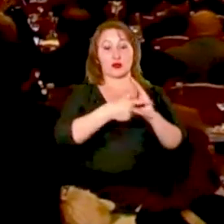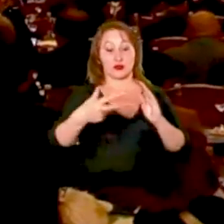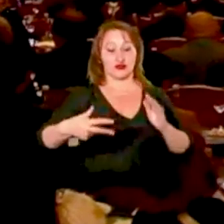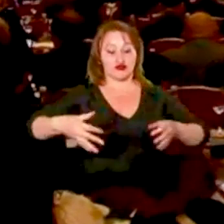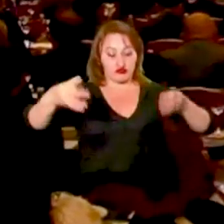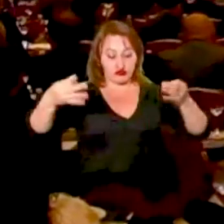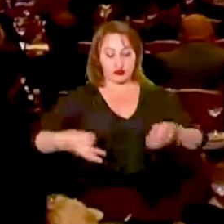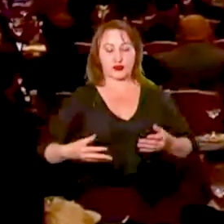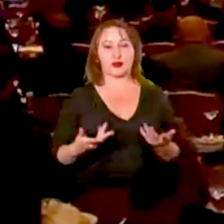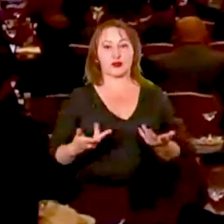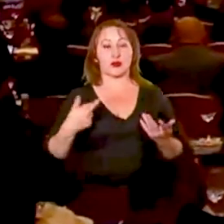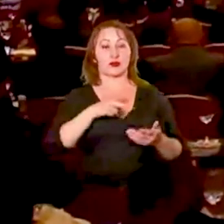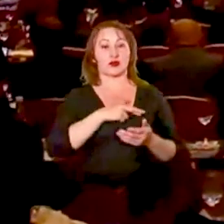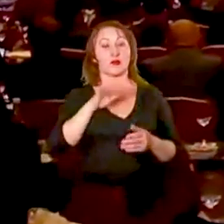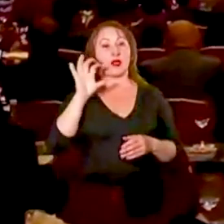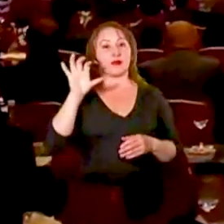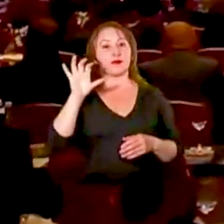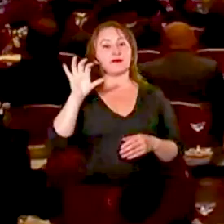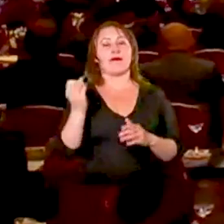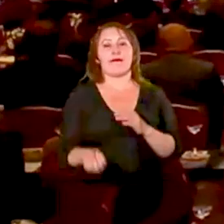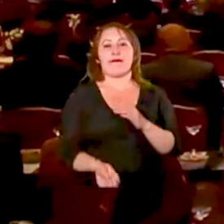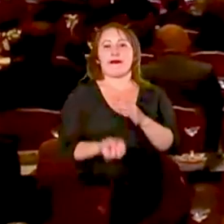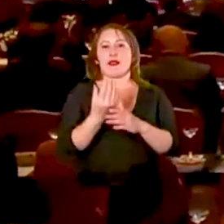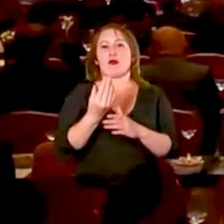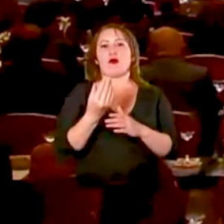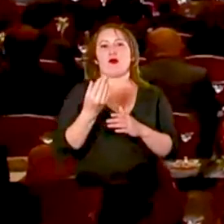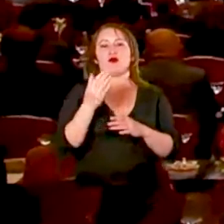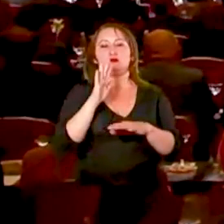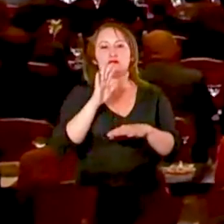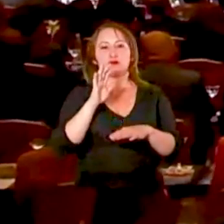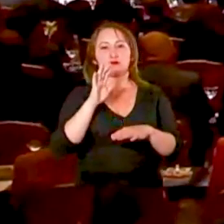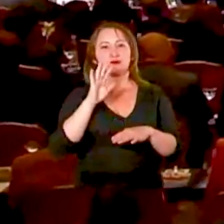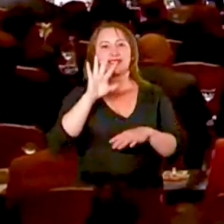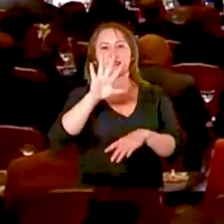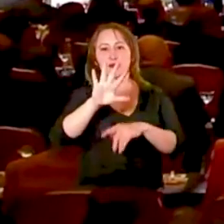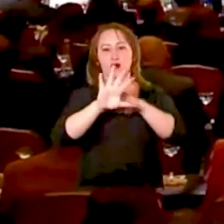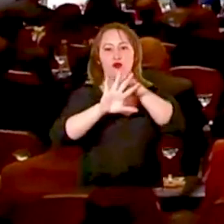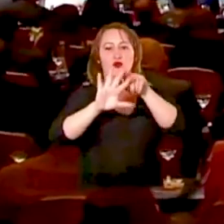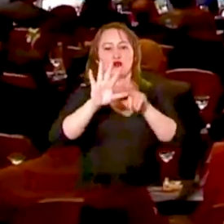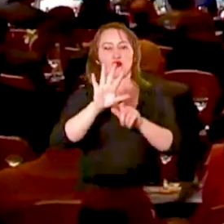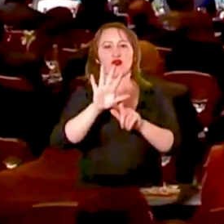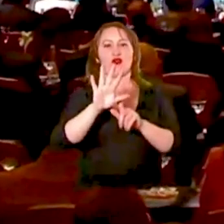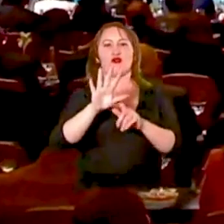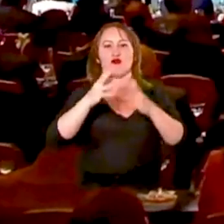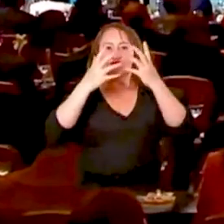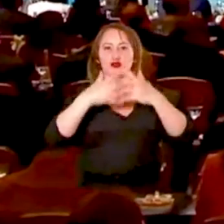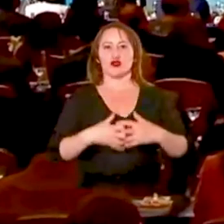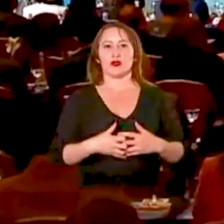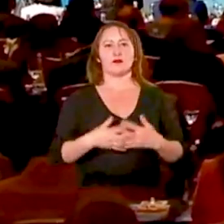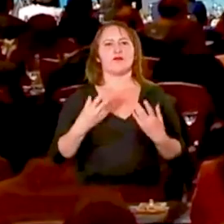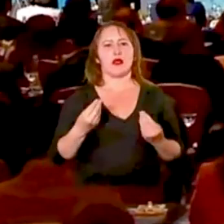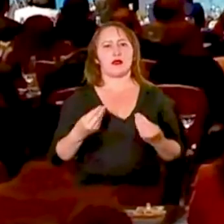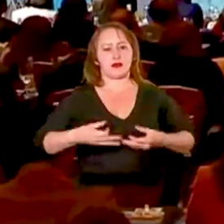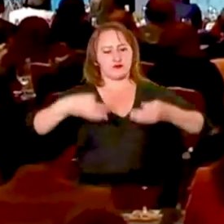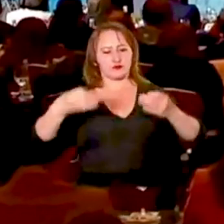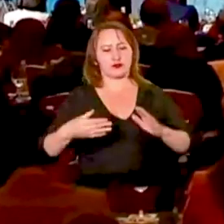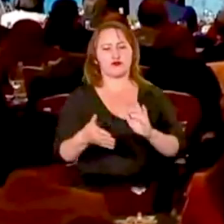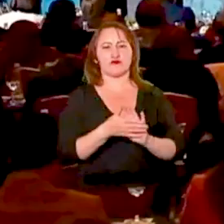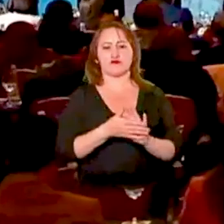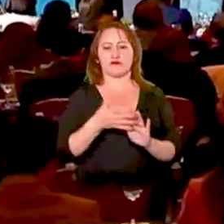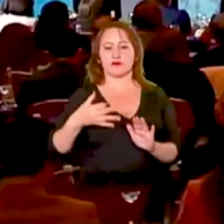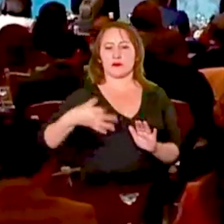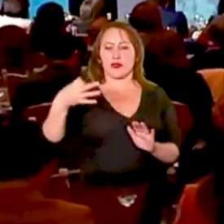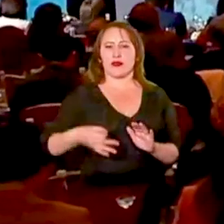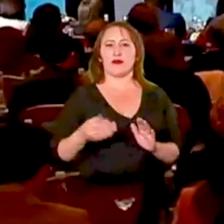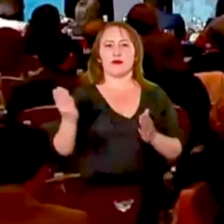orgánica de nuestro país, creó en la Constitución del 91 estas cinco funciones para garantizar la ética del servidor